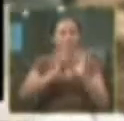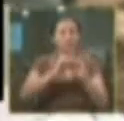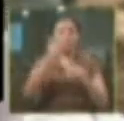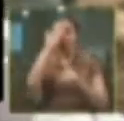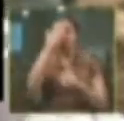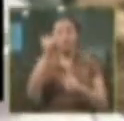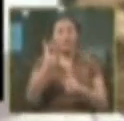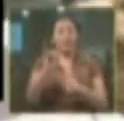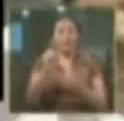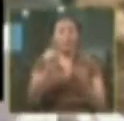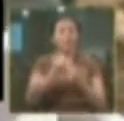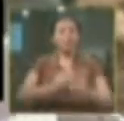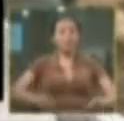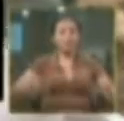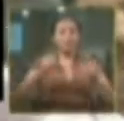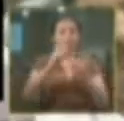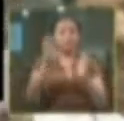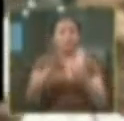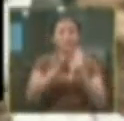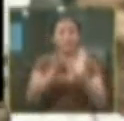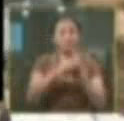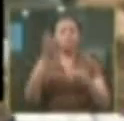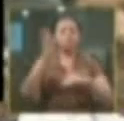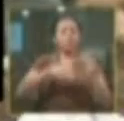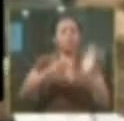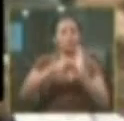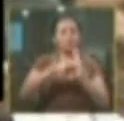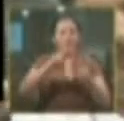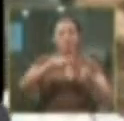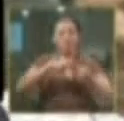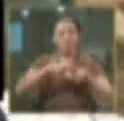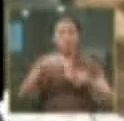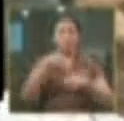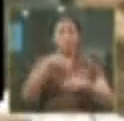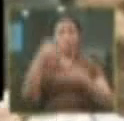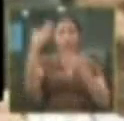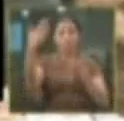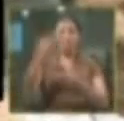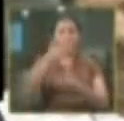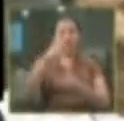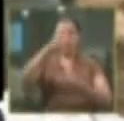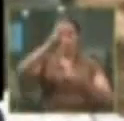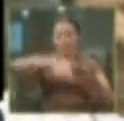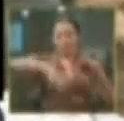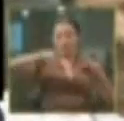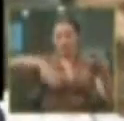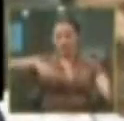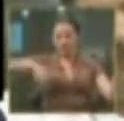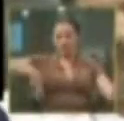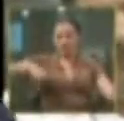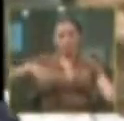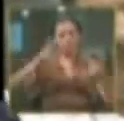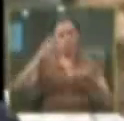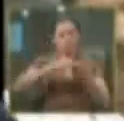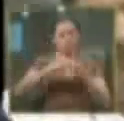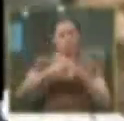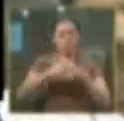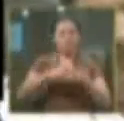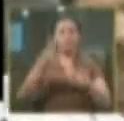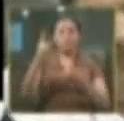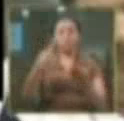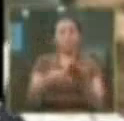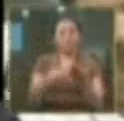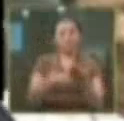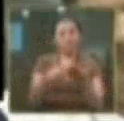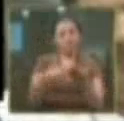datos técnicos que tenemos que revisarlos. Entonces yo propondría que realmente se la lea, si es que es posible, no creo que haya problema, que se la debata